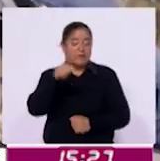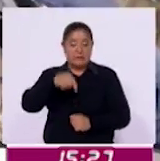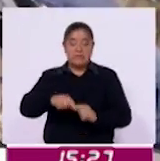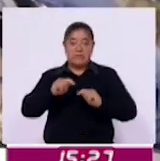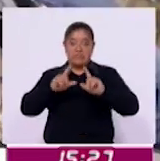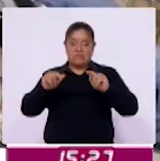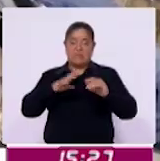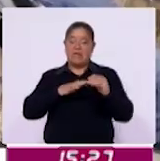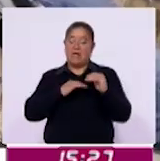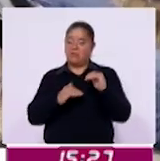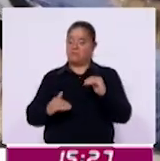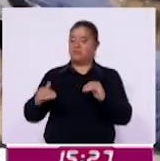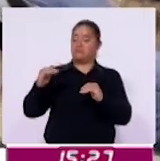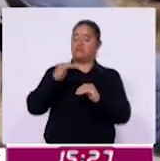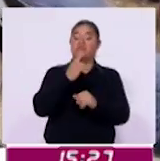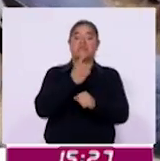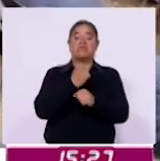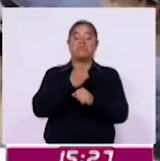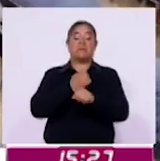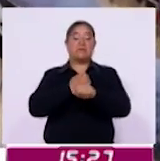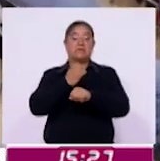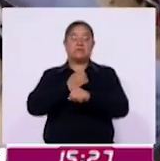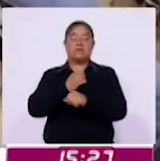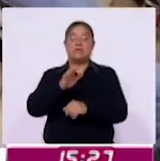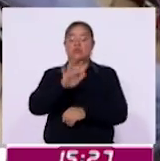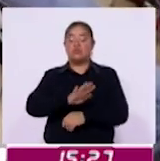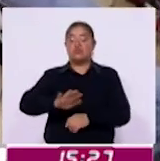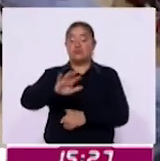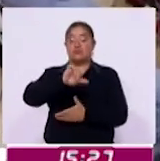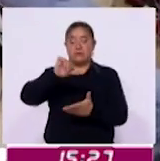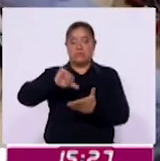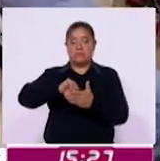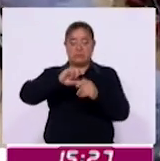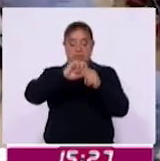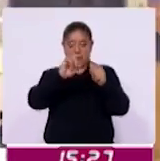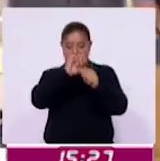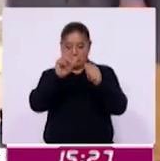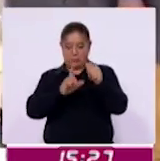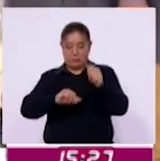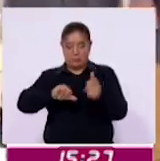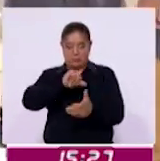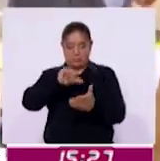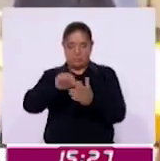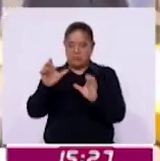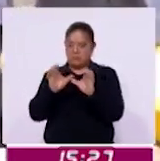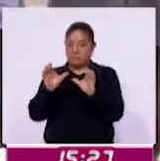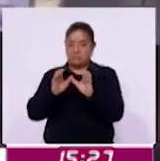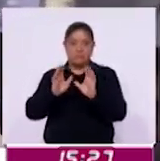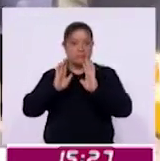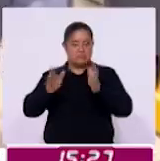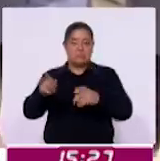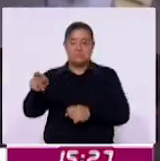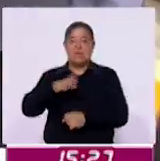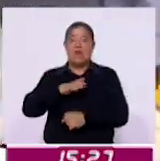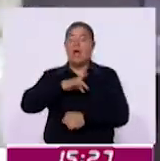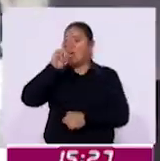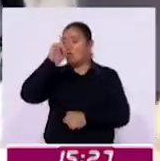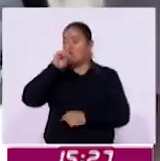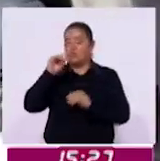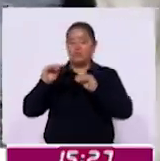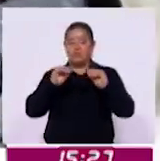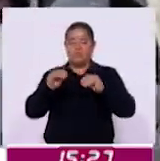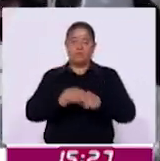se posiciona como el primer estado de la zona centro del país en lograr este número de certificaciones en electromovilidad.